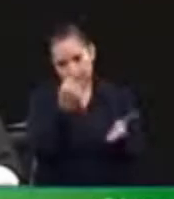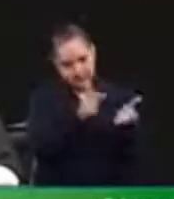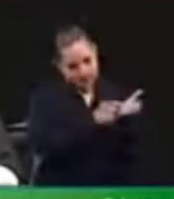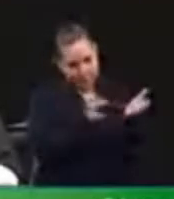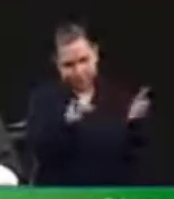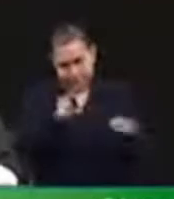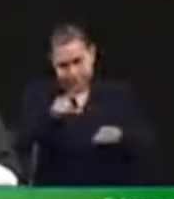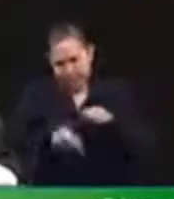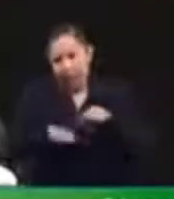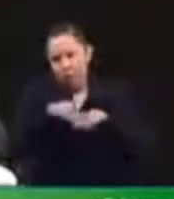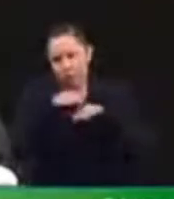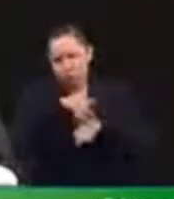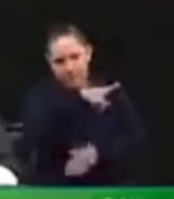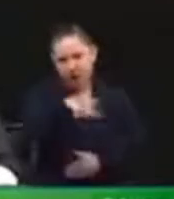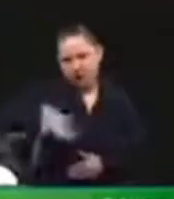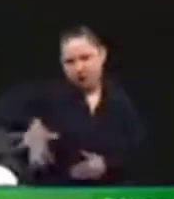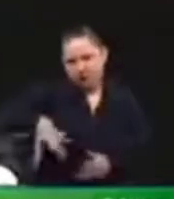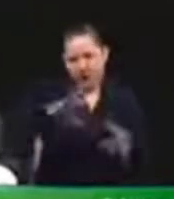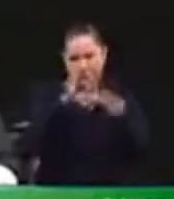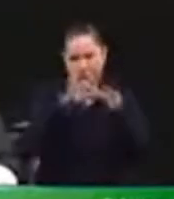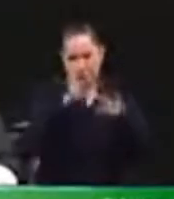Hugo López-Gatell.